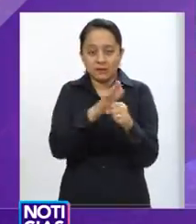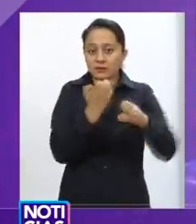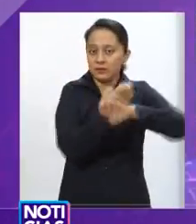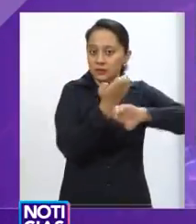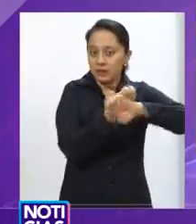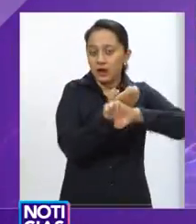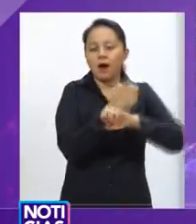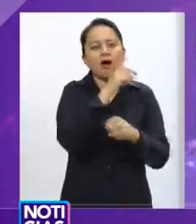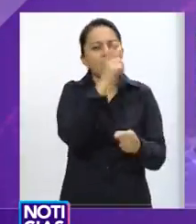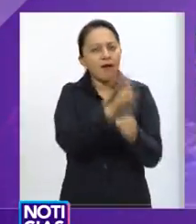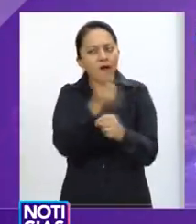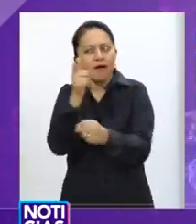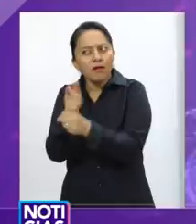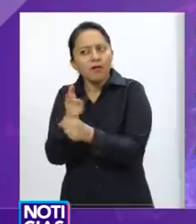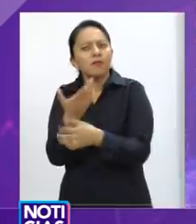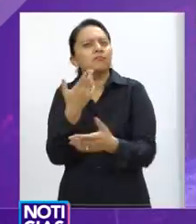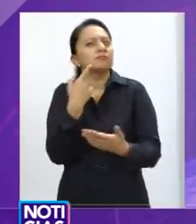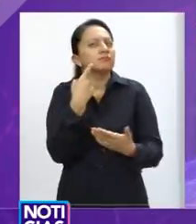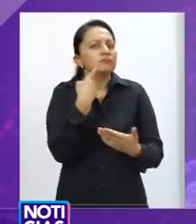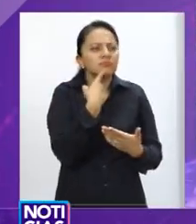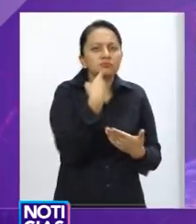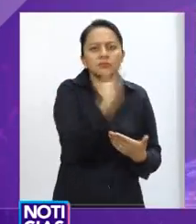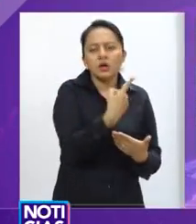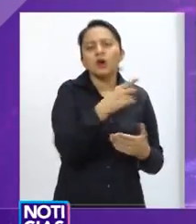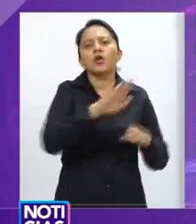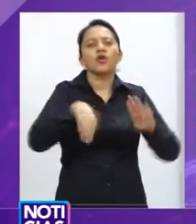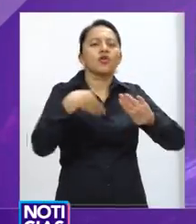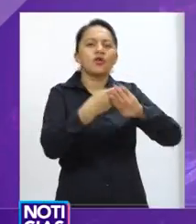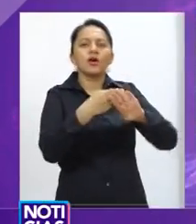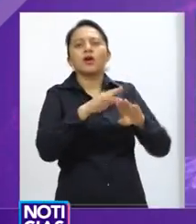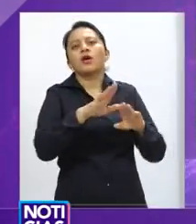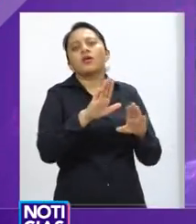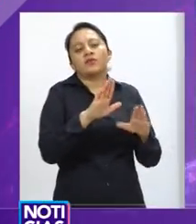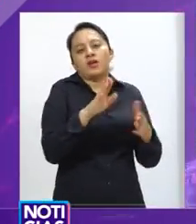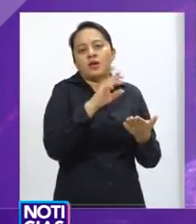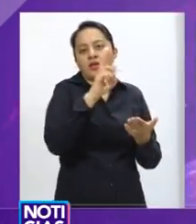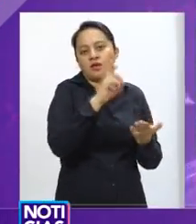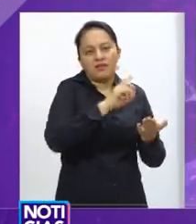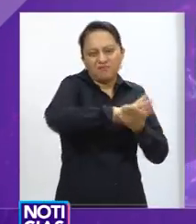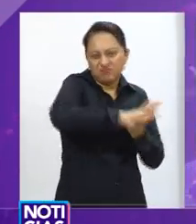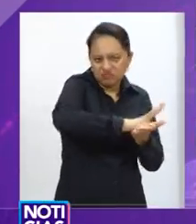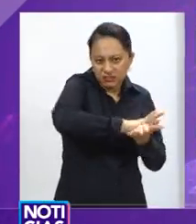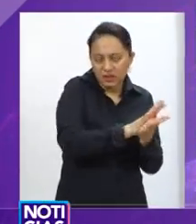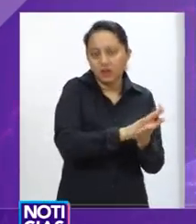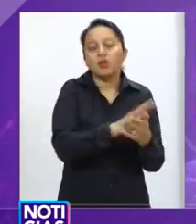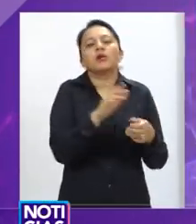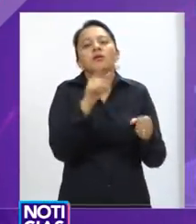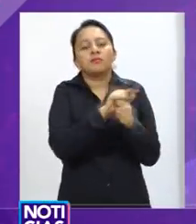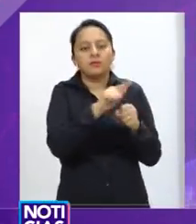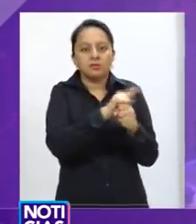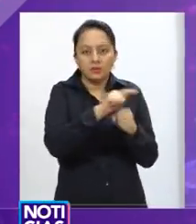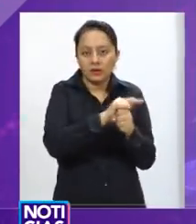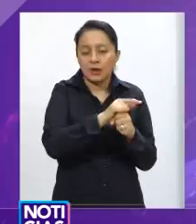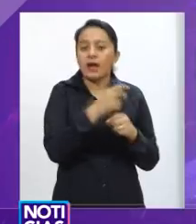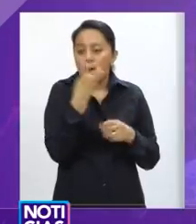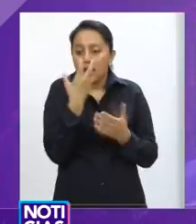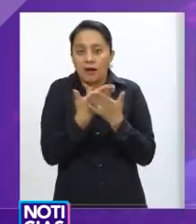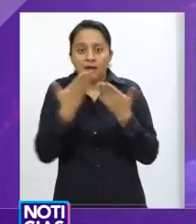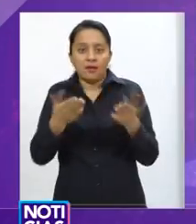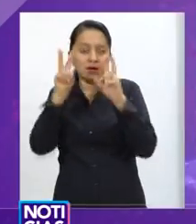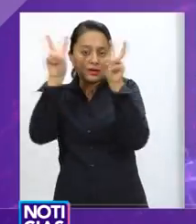que en querétaro esta temática no se tiene focalizada o generalizada con imágenes de david feregrino